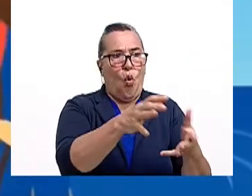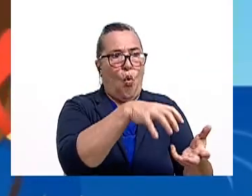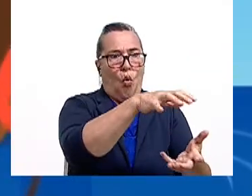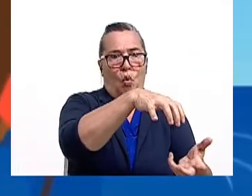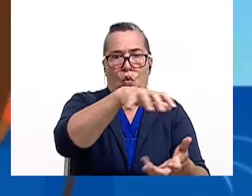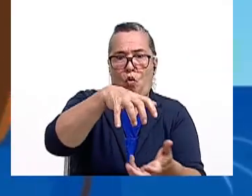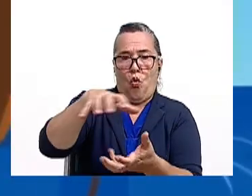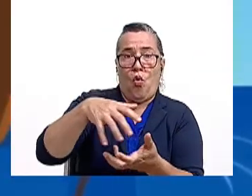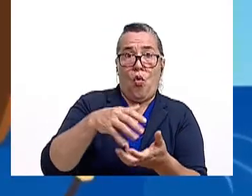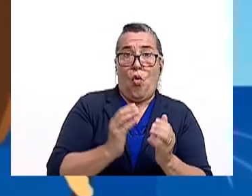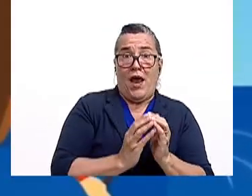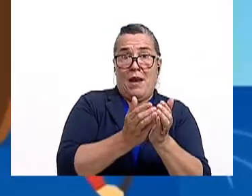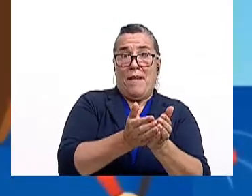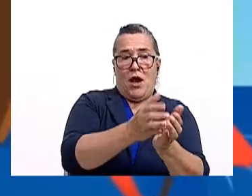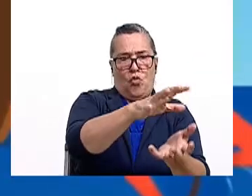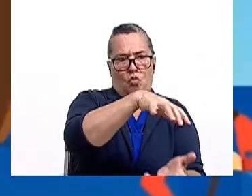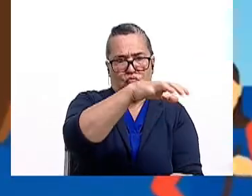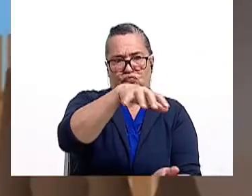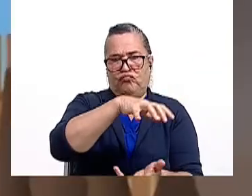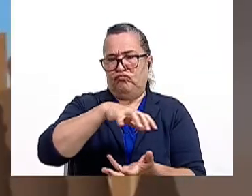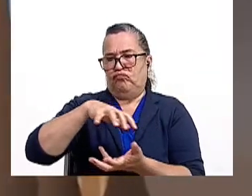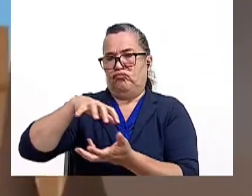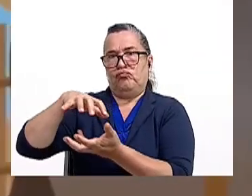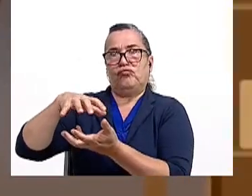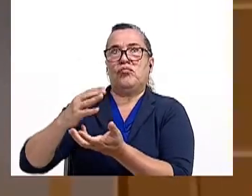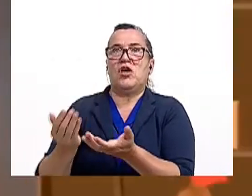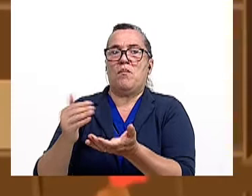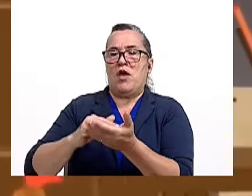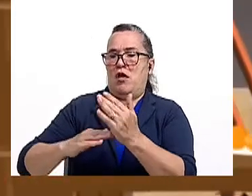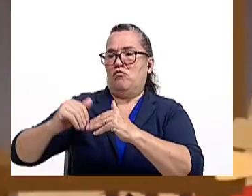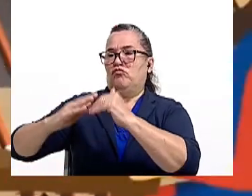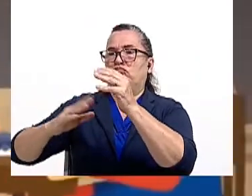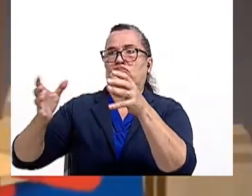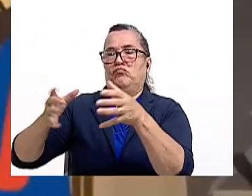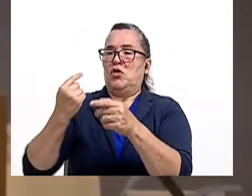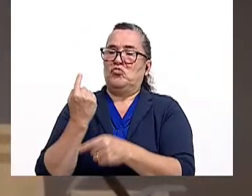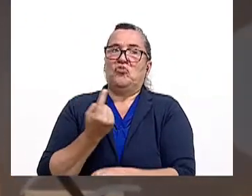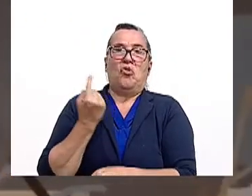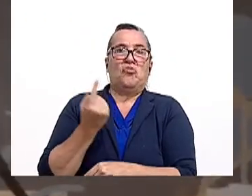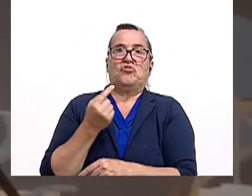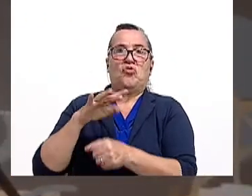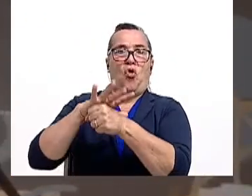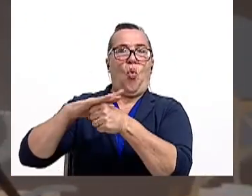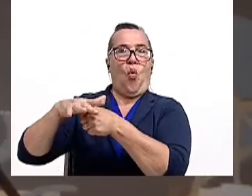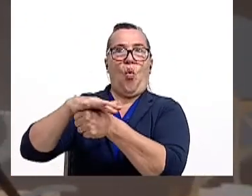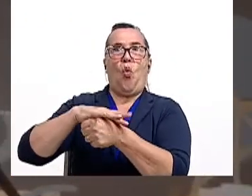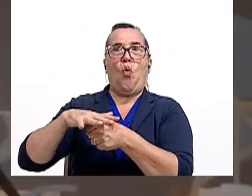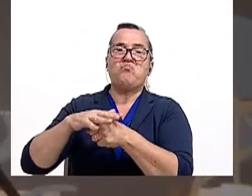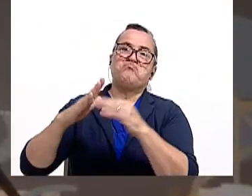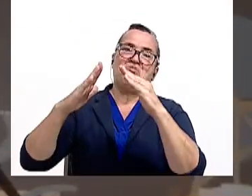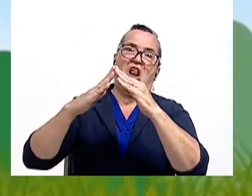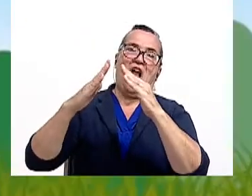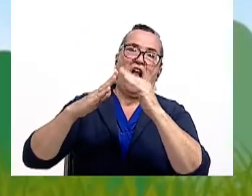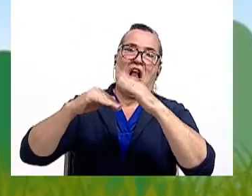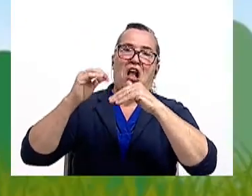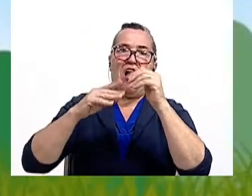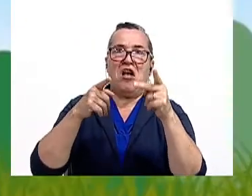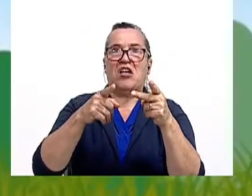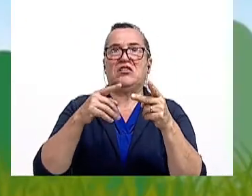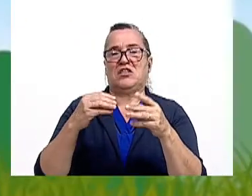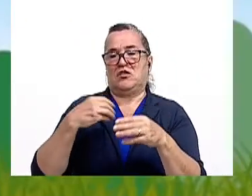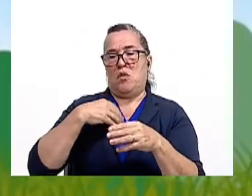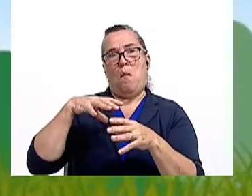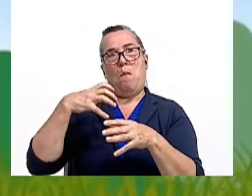que estaba en el barco, y empieza a convivir solo en la isla. Crea una casa, crea sus